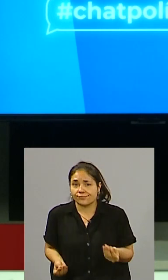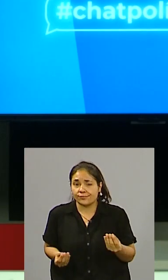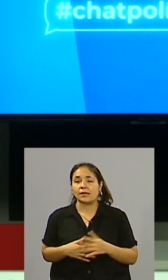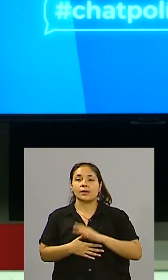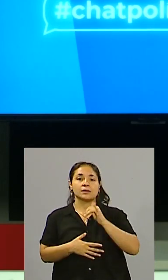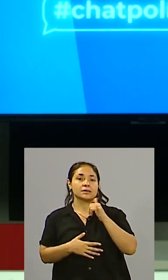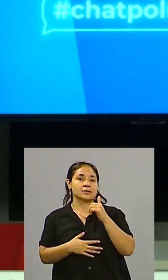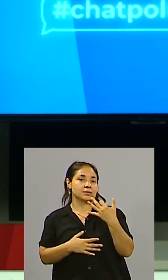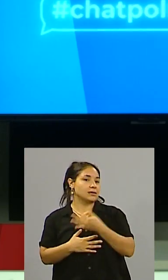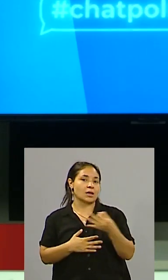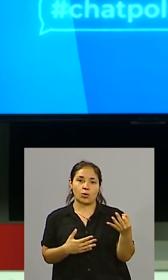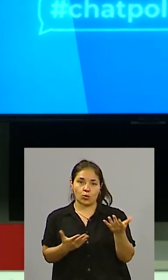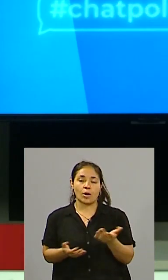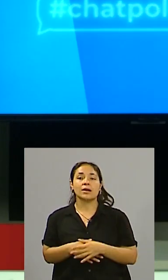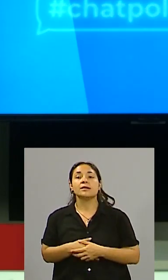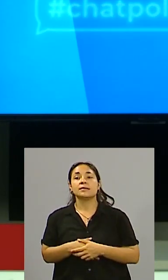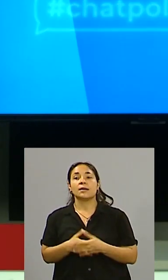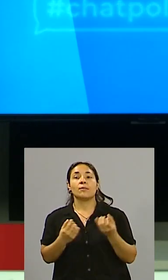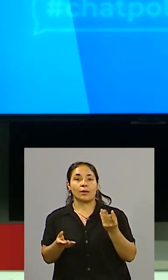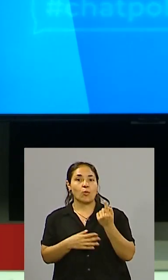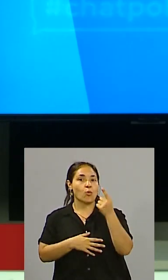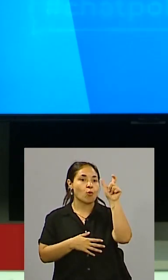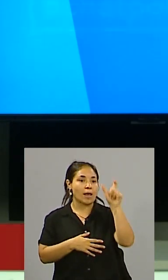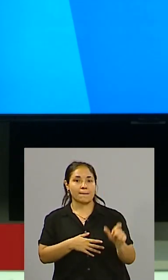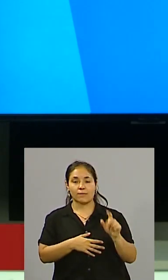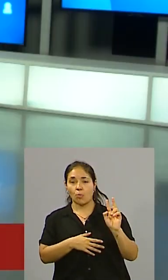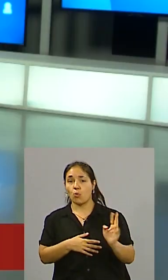¿Por qué? Porque una muerte ya uh-huh.